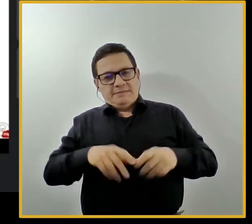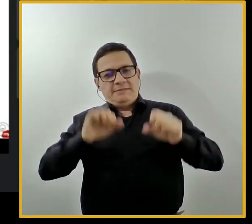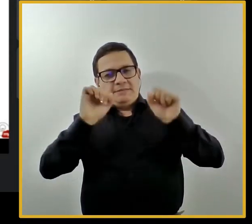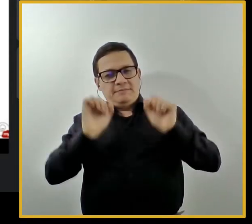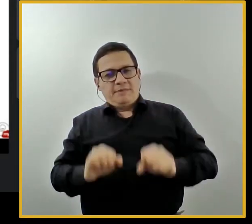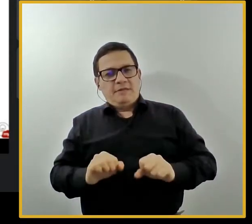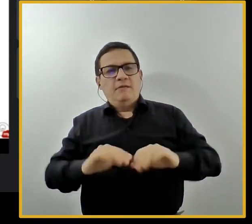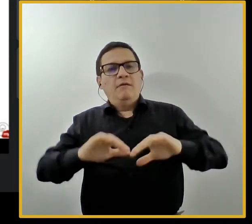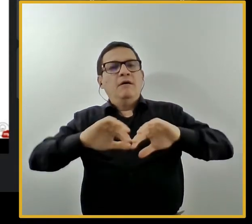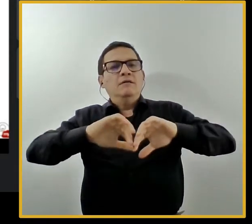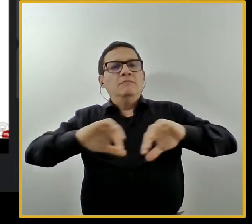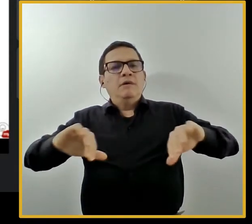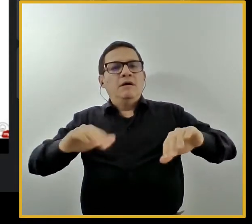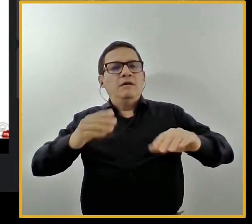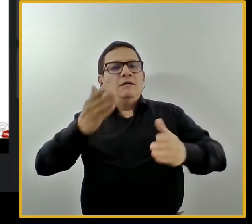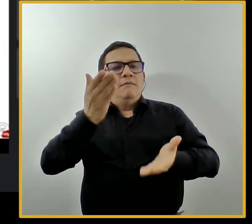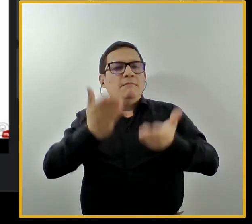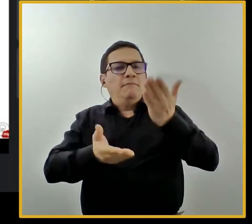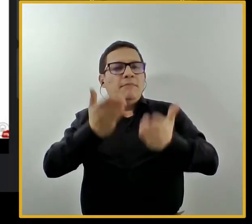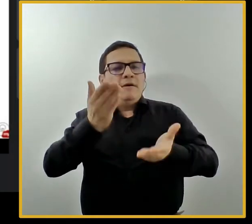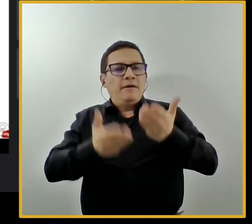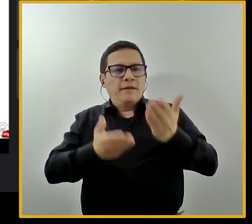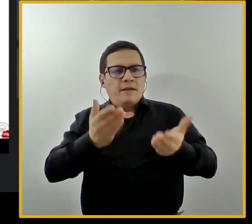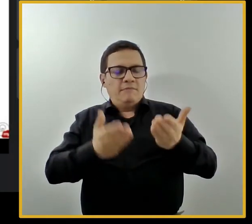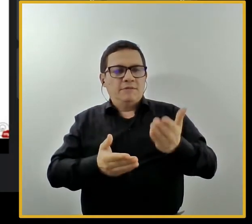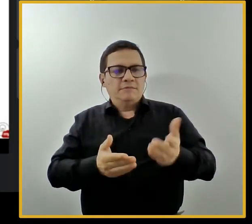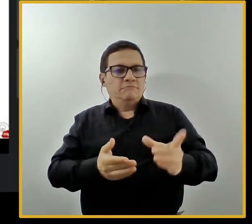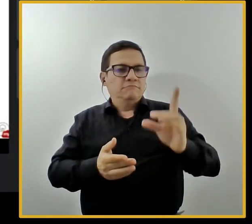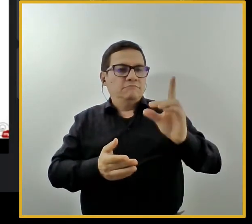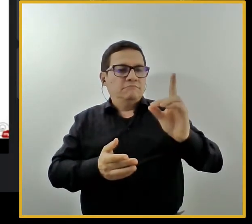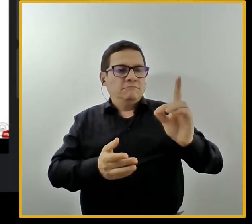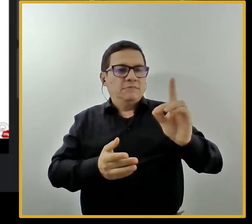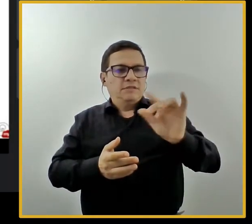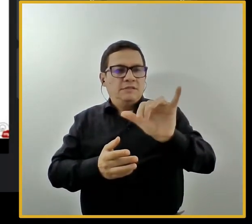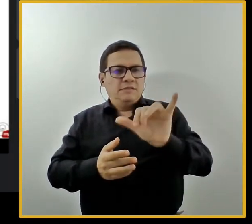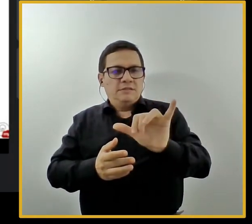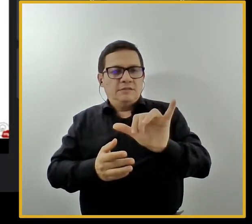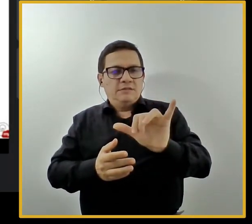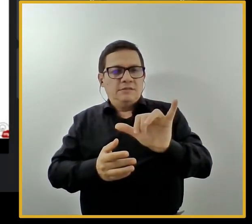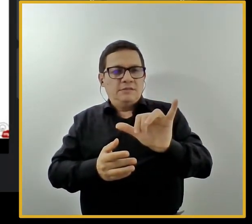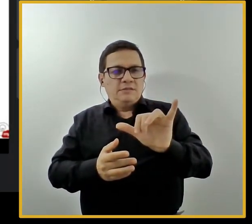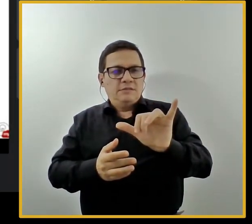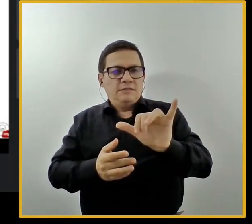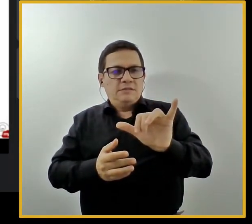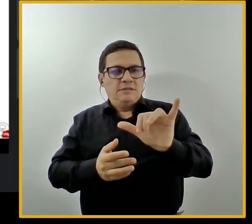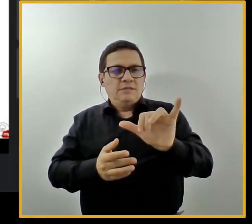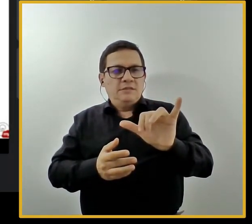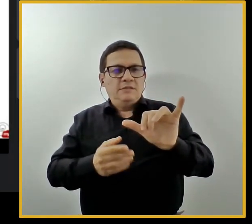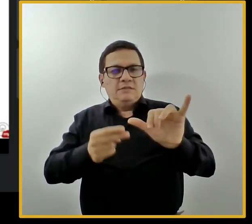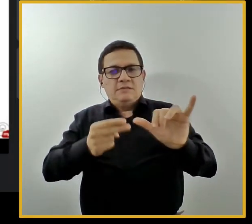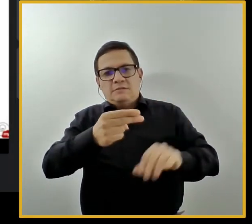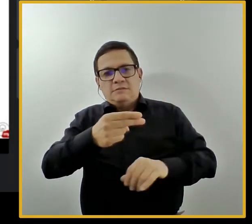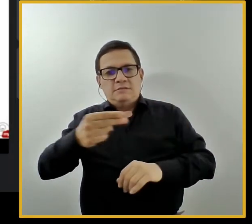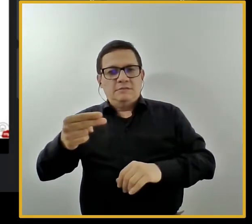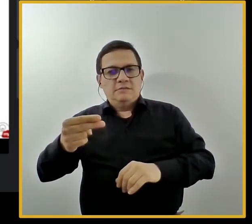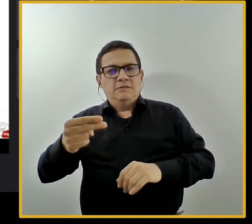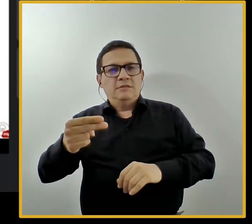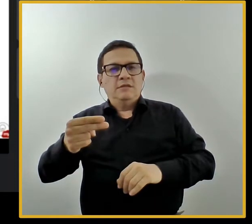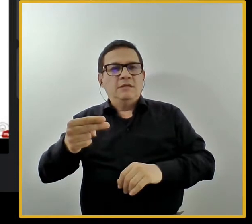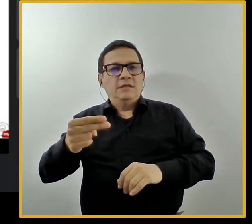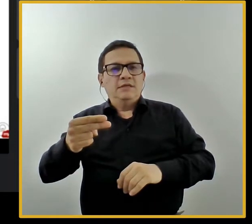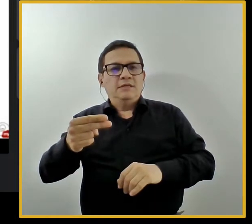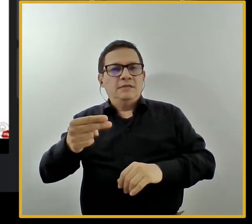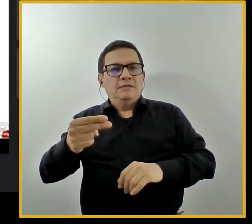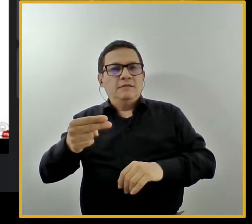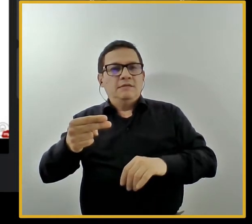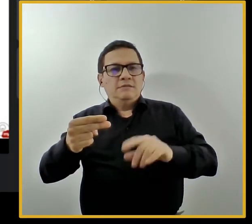poder separar esas variables, ¿cierto? En donde este de X